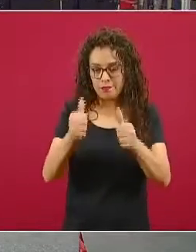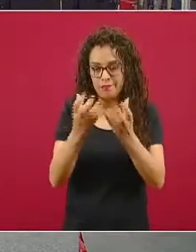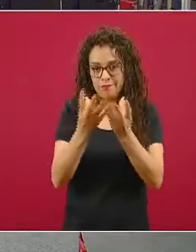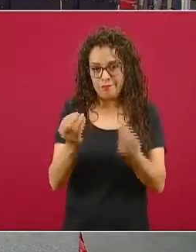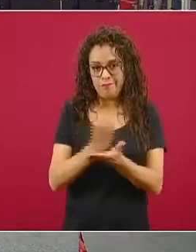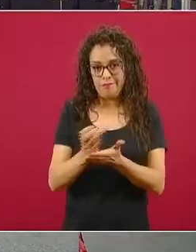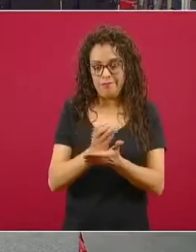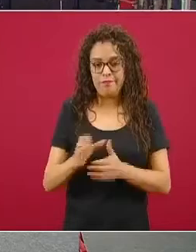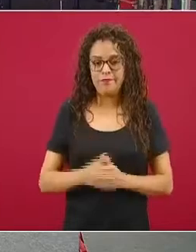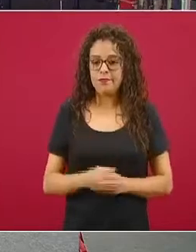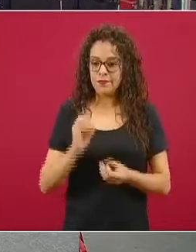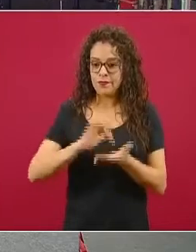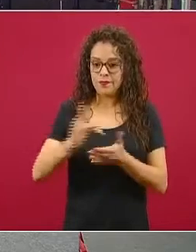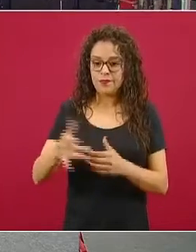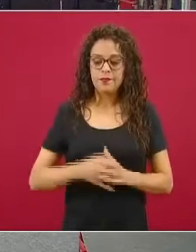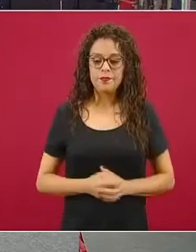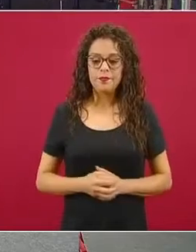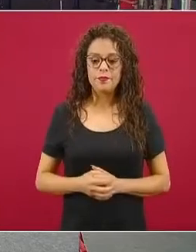concedido.